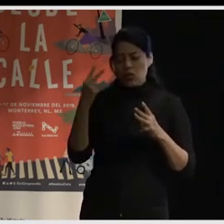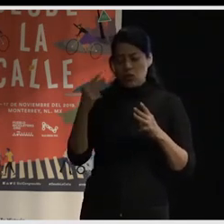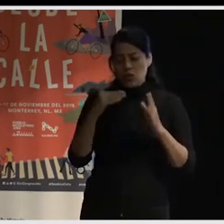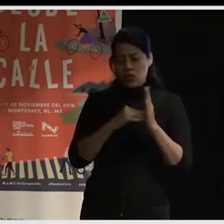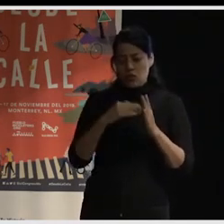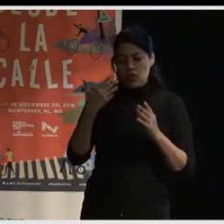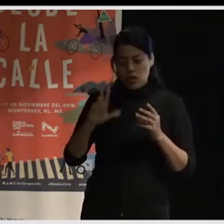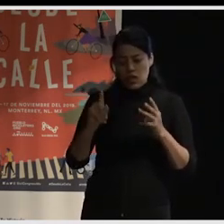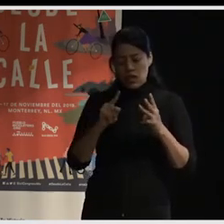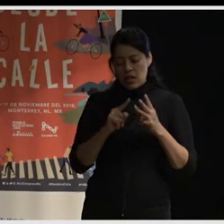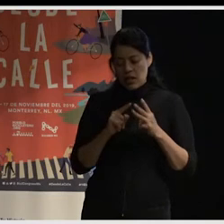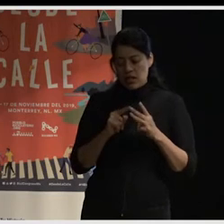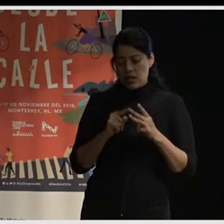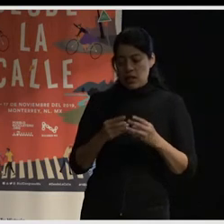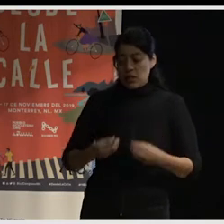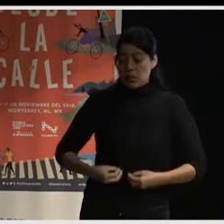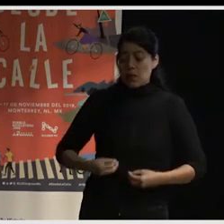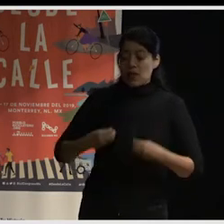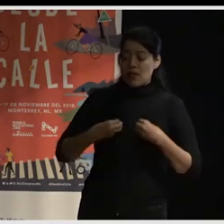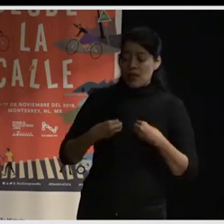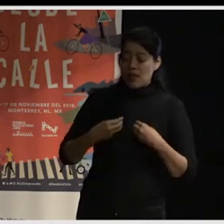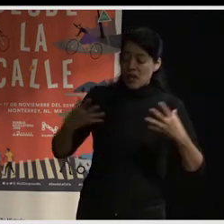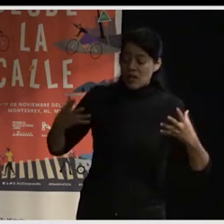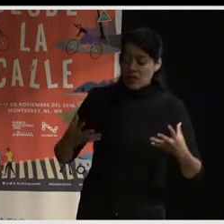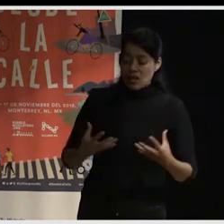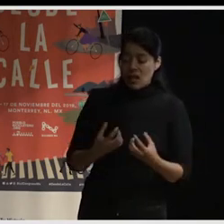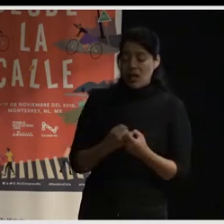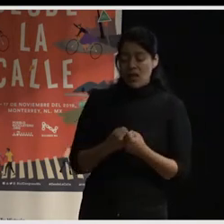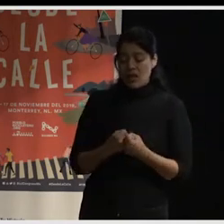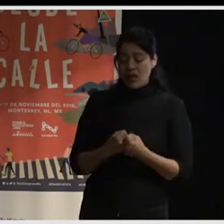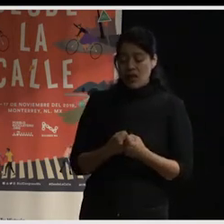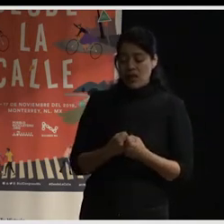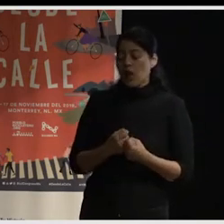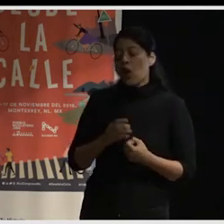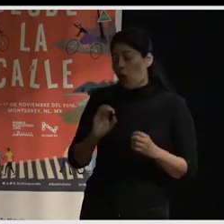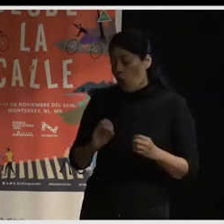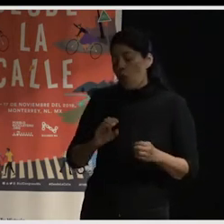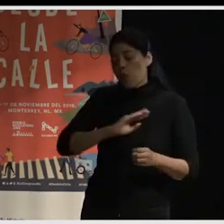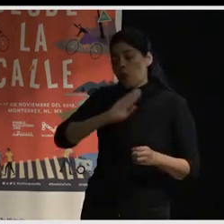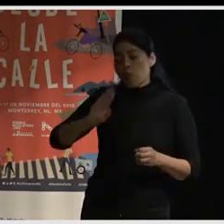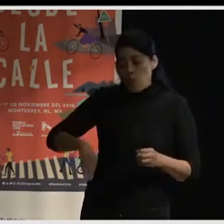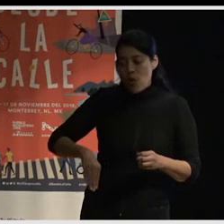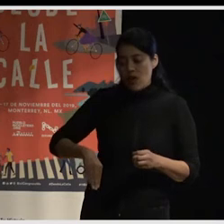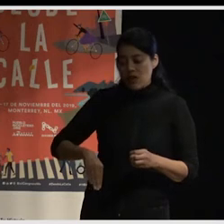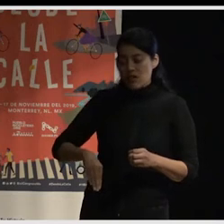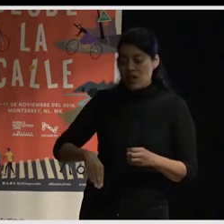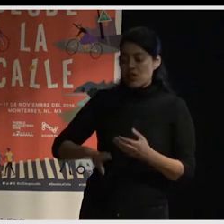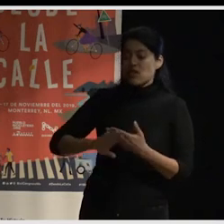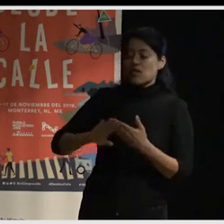para vidas salvadas que podrían más bien muertes evitadas muertes prematuras